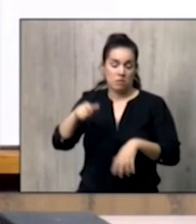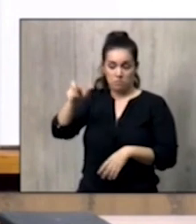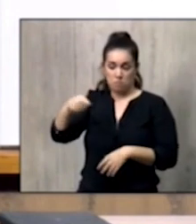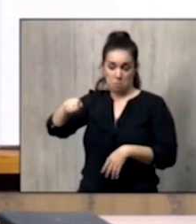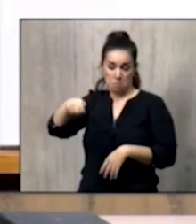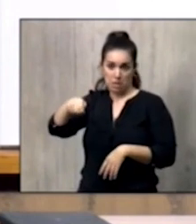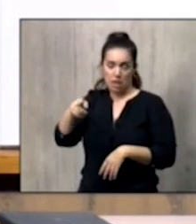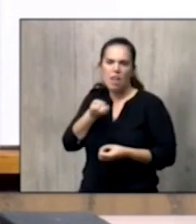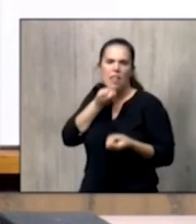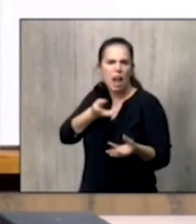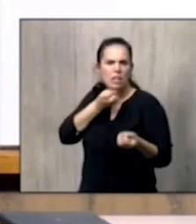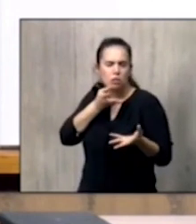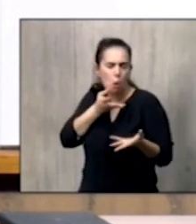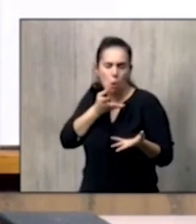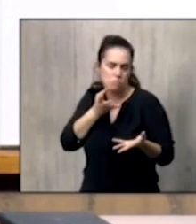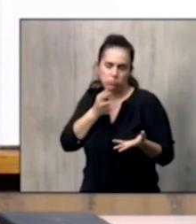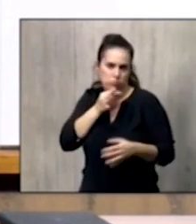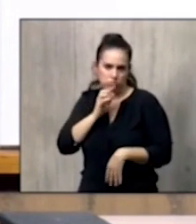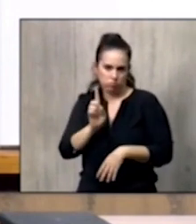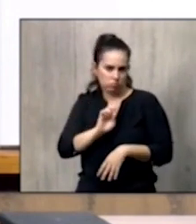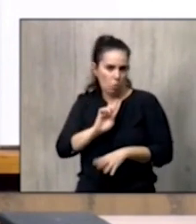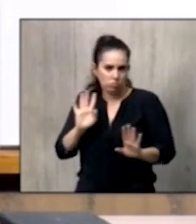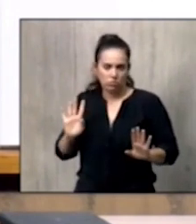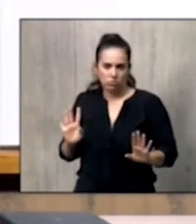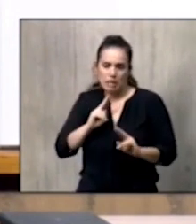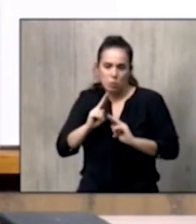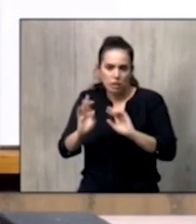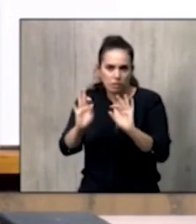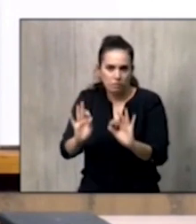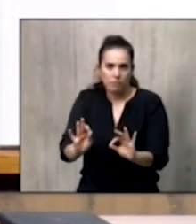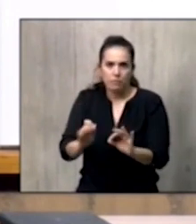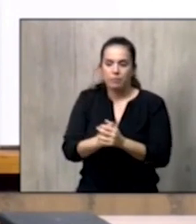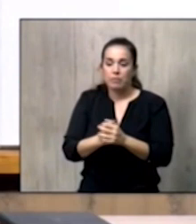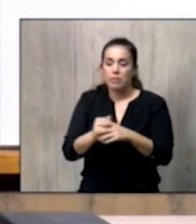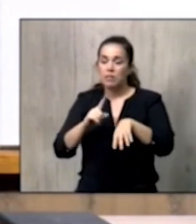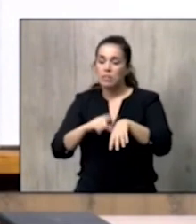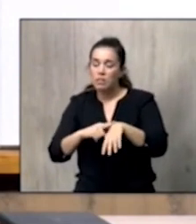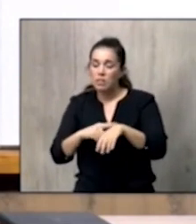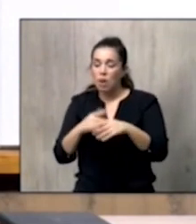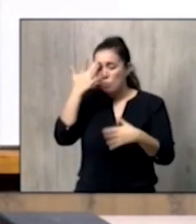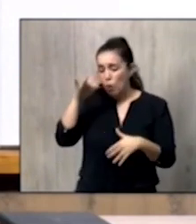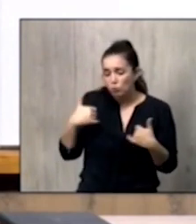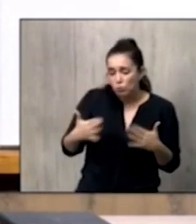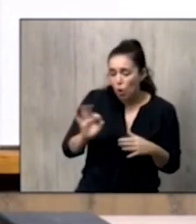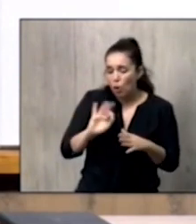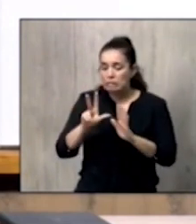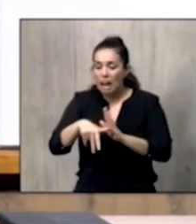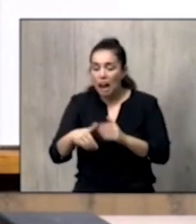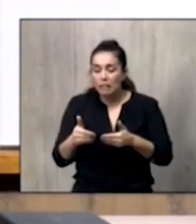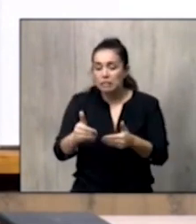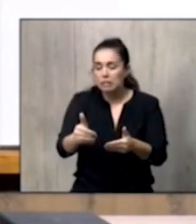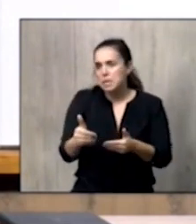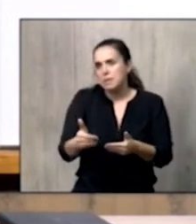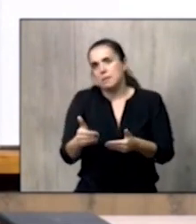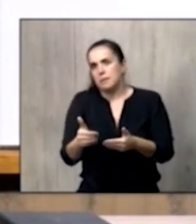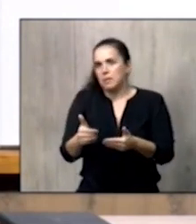declarado, es la respuesta. Tarde o pronto es difícil valorarlo, los